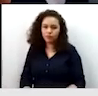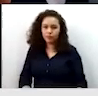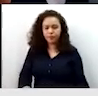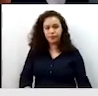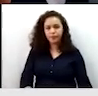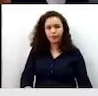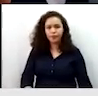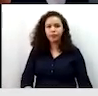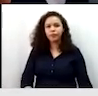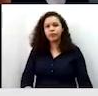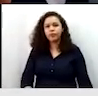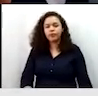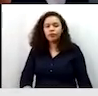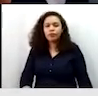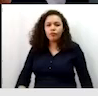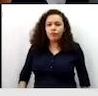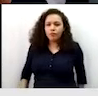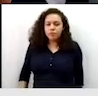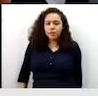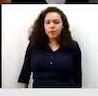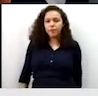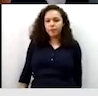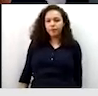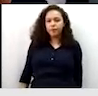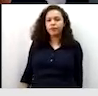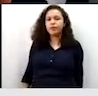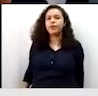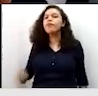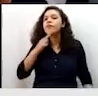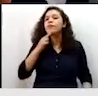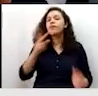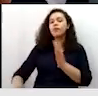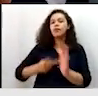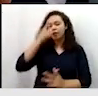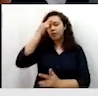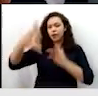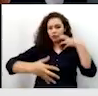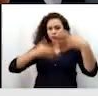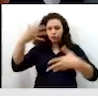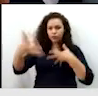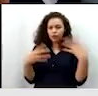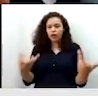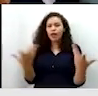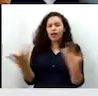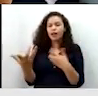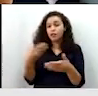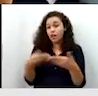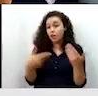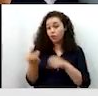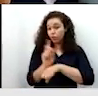Aquí como tal, pues debemos de el reciclaje para disminuir el impacto ambiental que se está generando actualmente día a